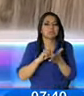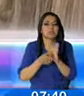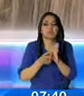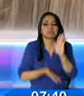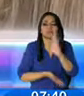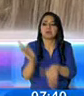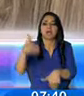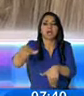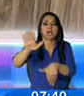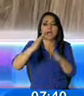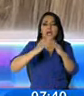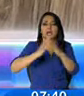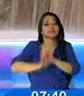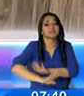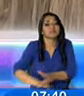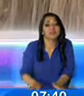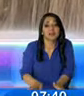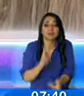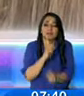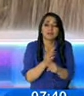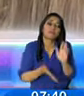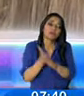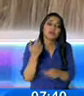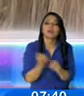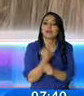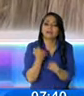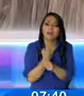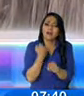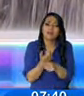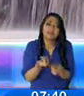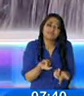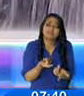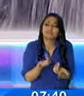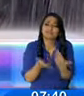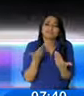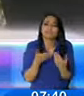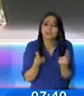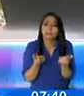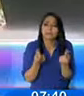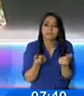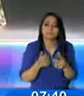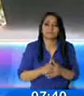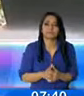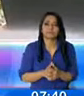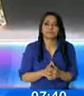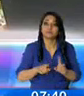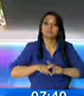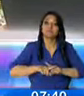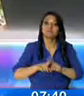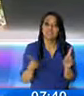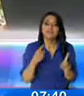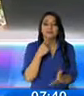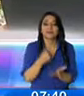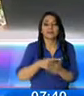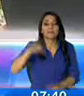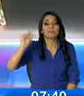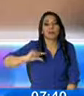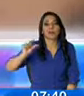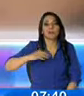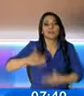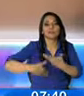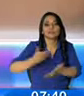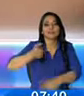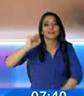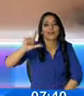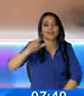y ya otra vez regresé hasta trabajar porque no era mayor cosa Pero como dice el dicho lo barato sale caro